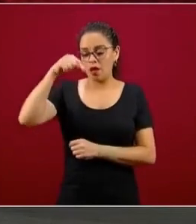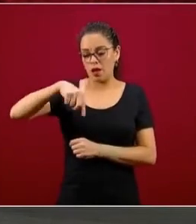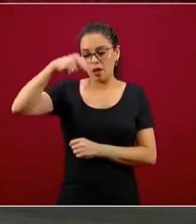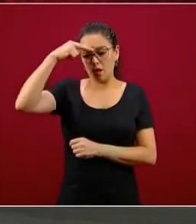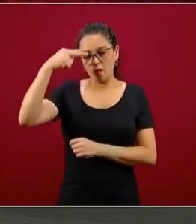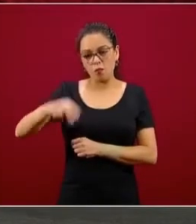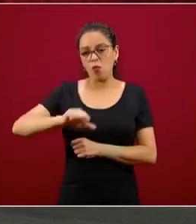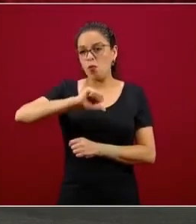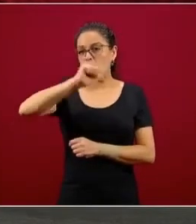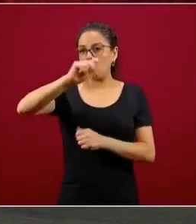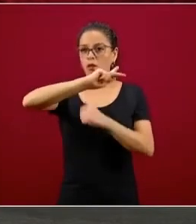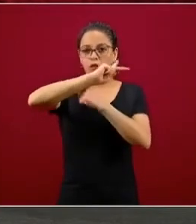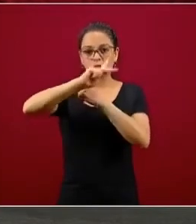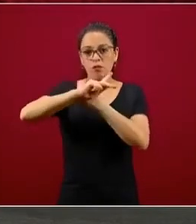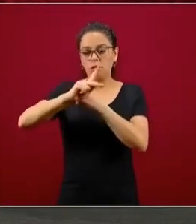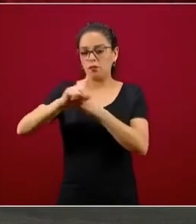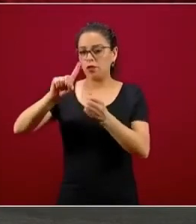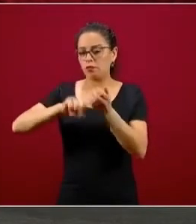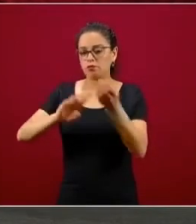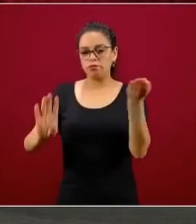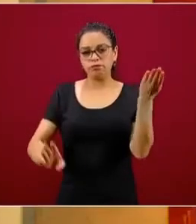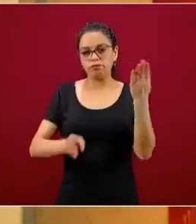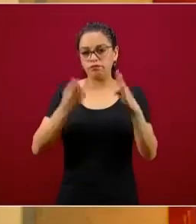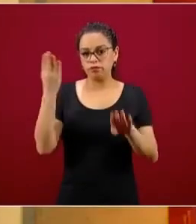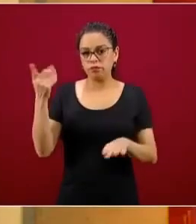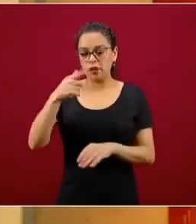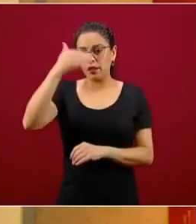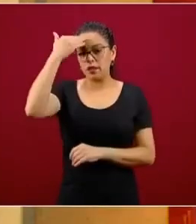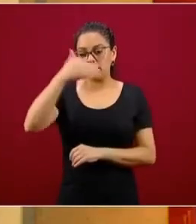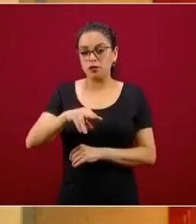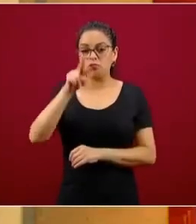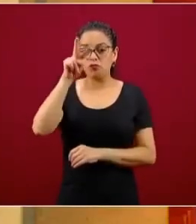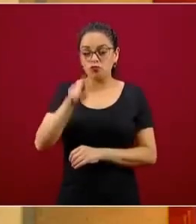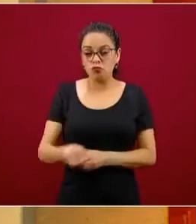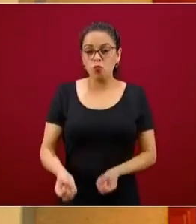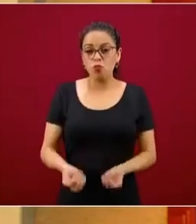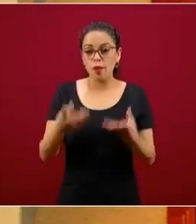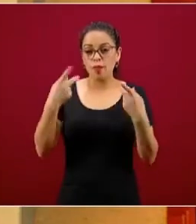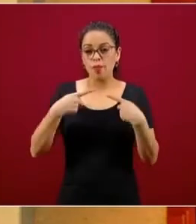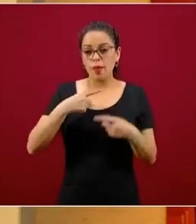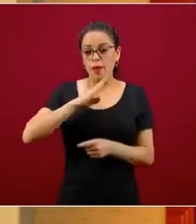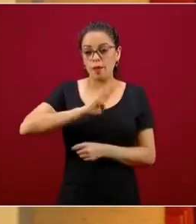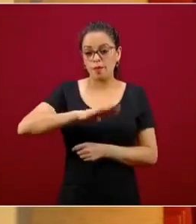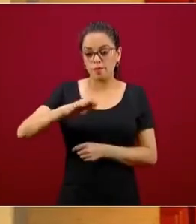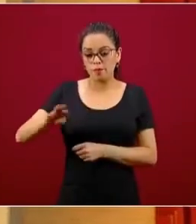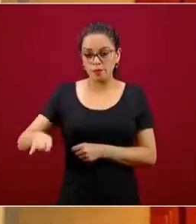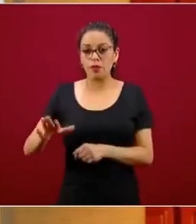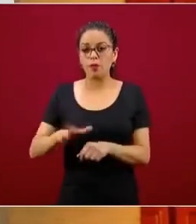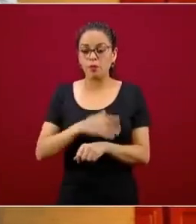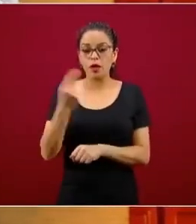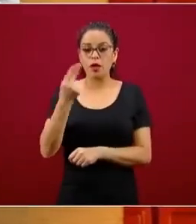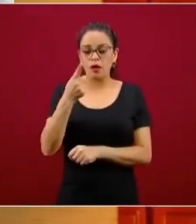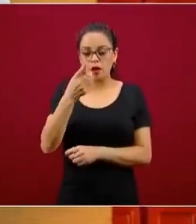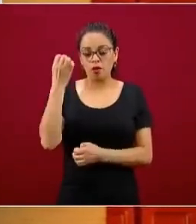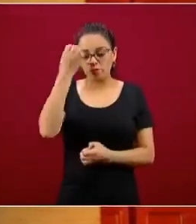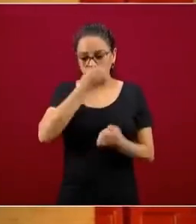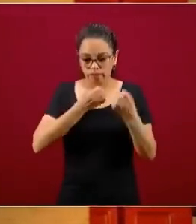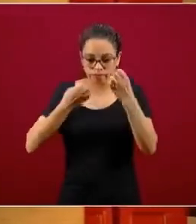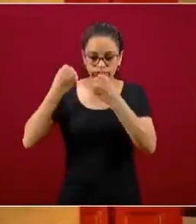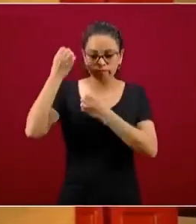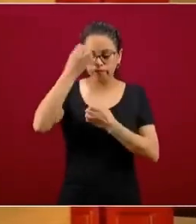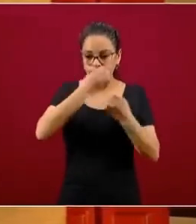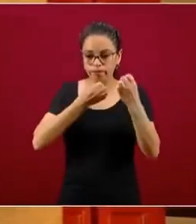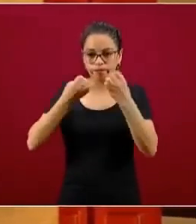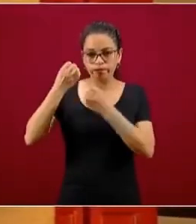que en cualquier parte del mundo, se conocerá cuál es la verdadera cifra de defunciones cuando se haga un análisis que suele ser con